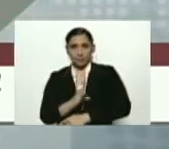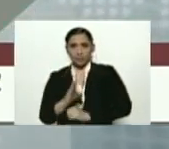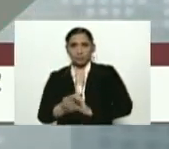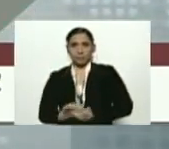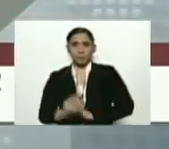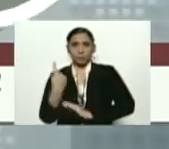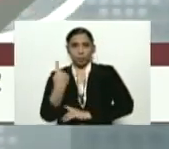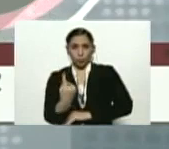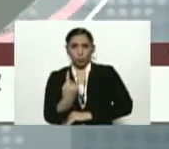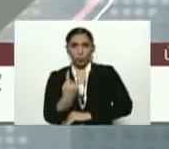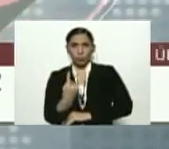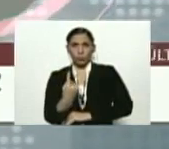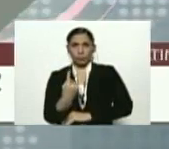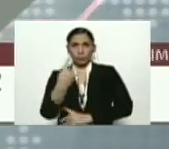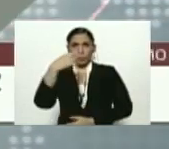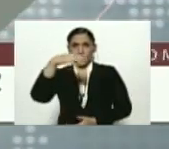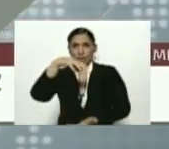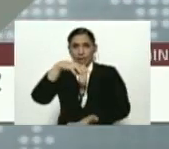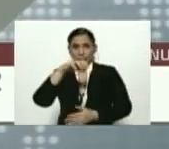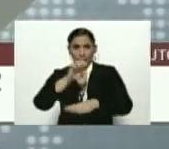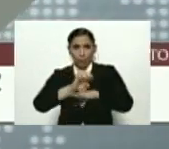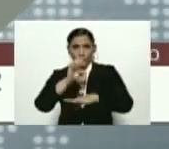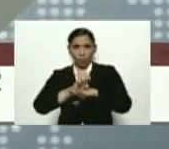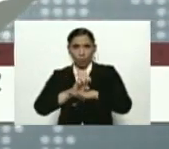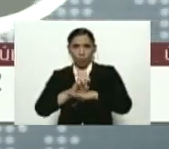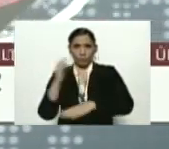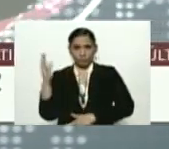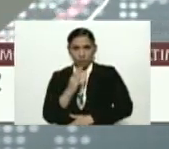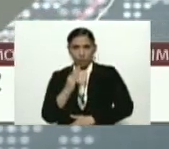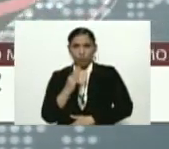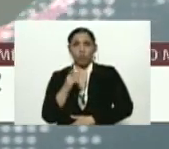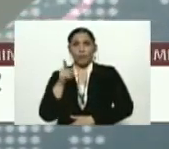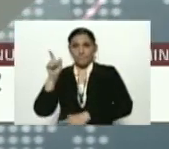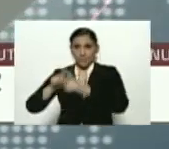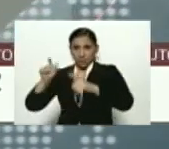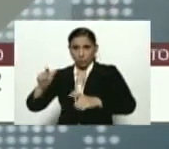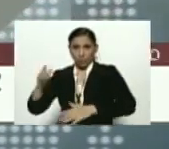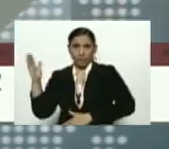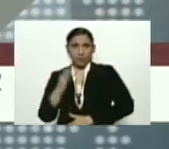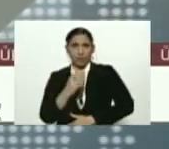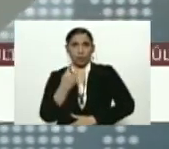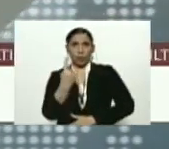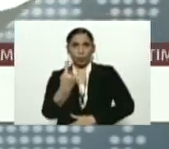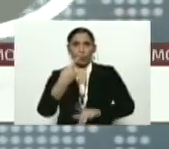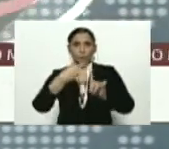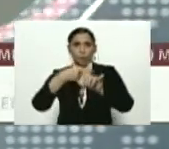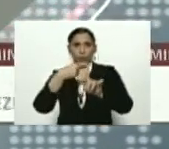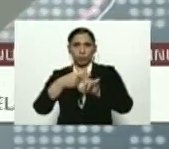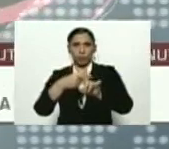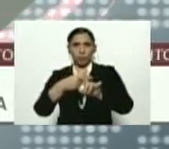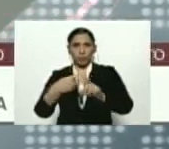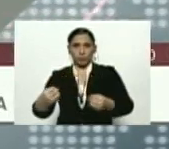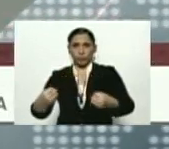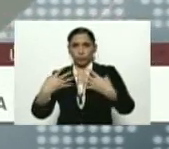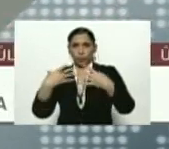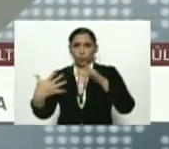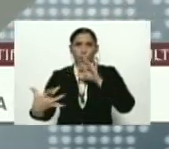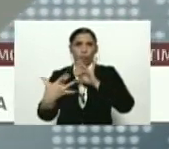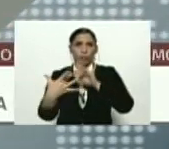1 caso es de Ecuador. Y de estos casos importados se deriva un caso positivo de